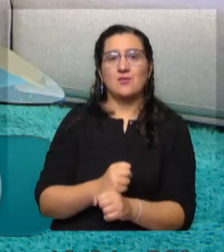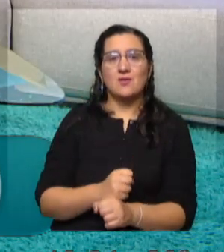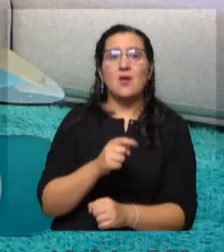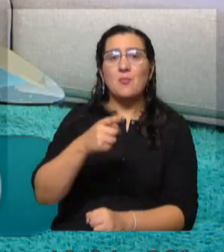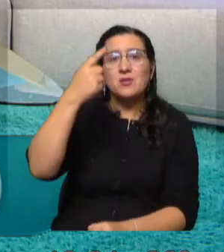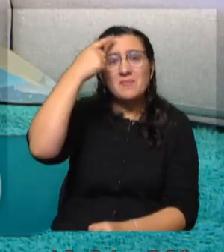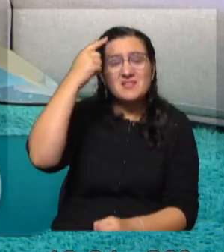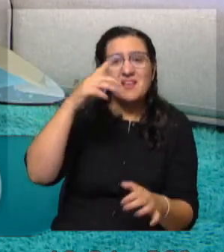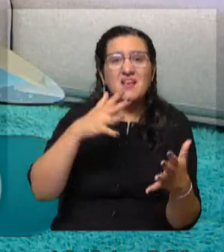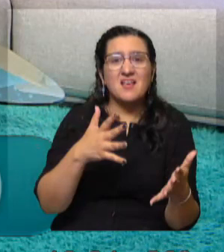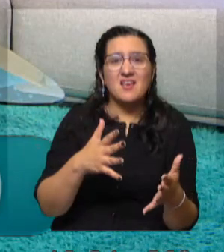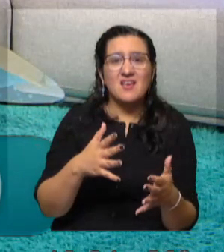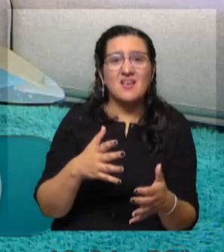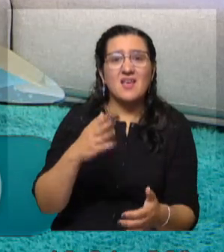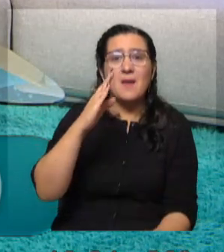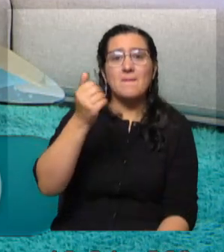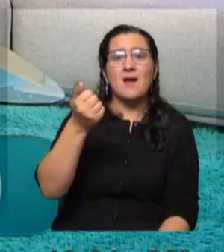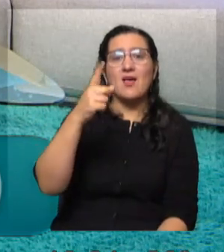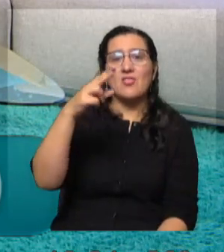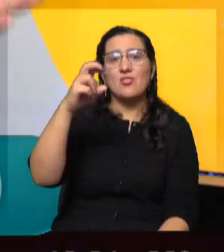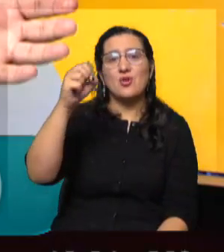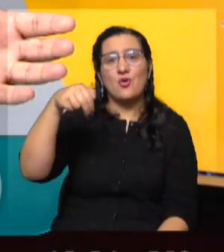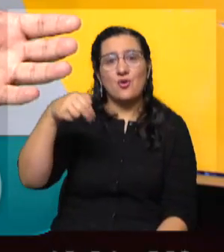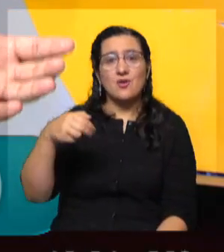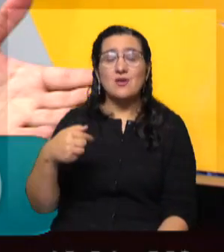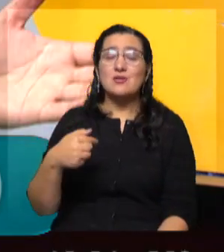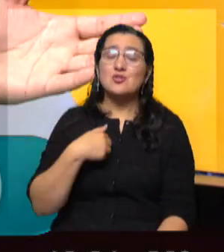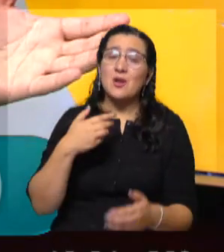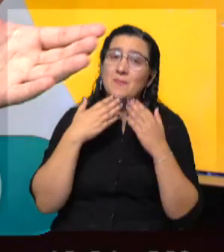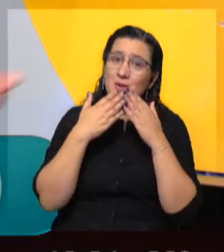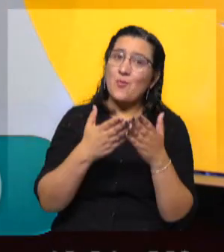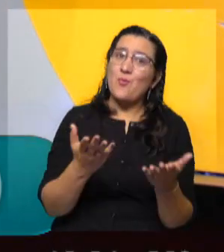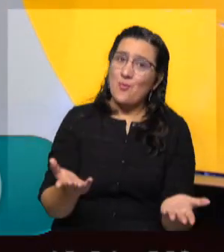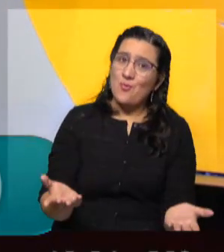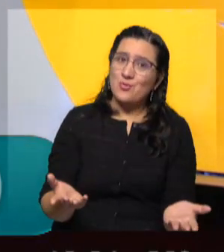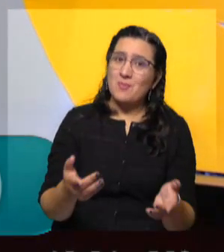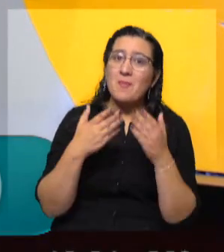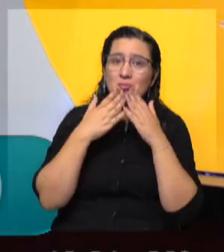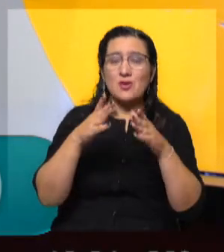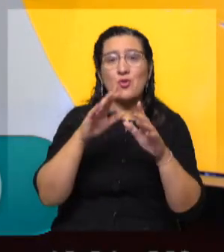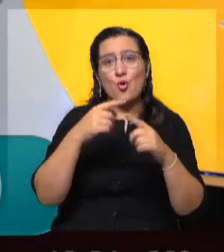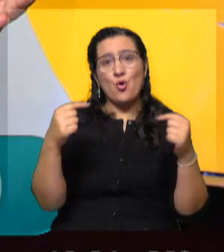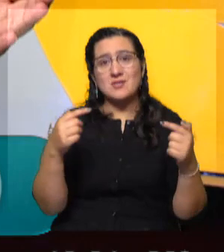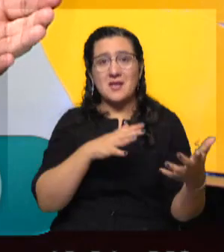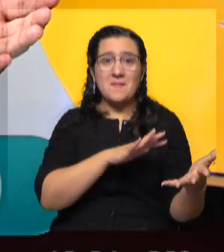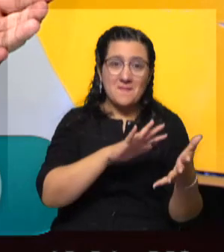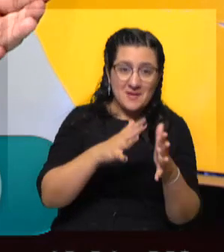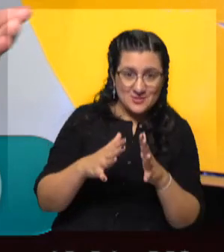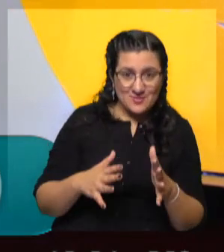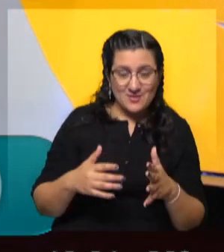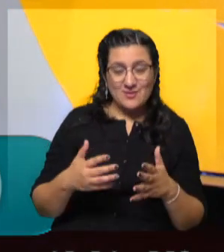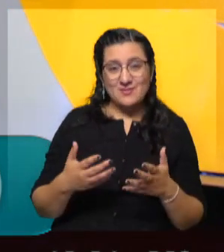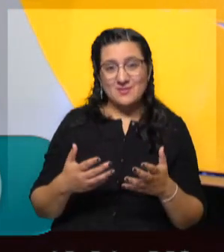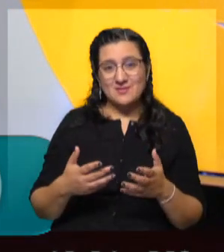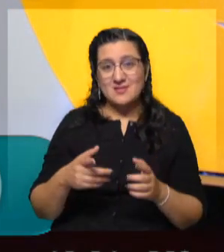te crees es Álvaro padrón Juan Pablo no sea mal vamos a ser serio vamos a preguntar cosas que más o menos está